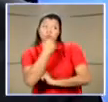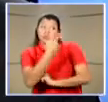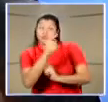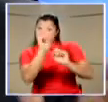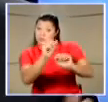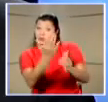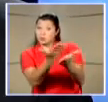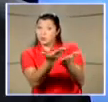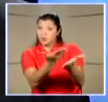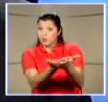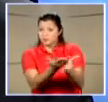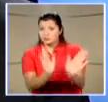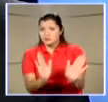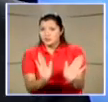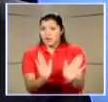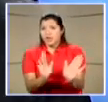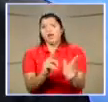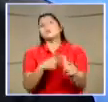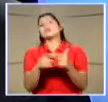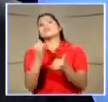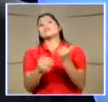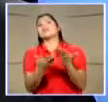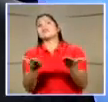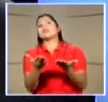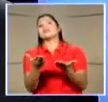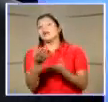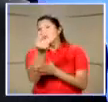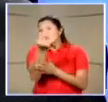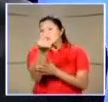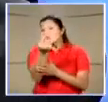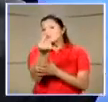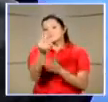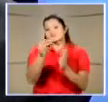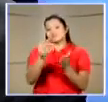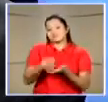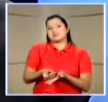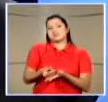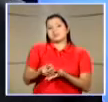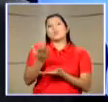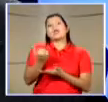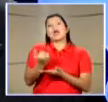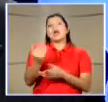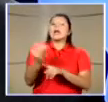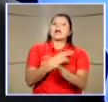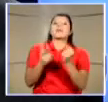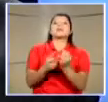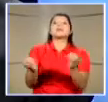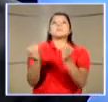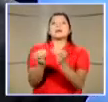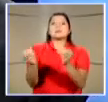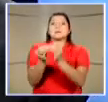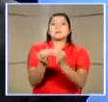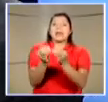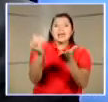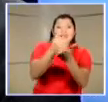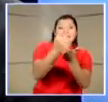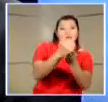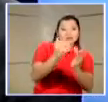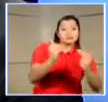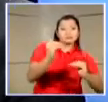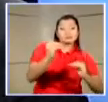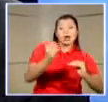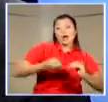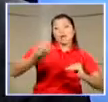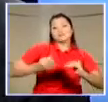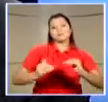se propone, una amnistía fiscal, y al final la plata no va a alcanzar porque el gobierno va a seguir gastando más de lo que ingresa. La economía, el